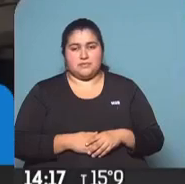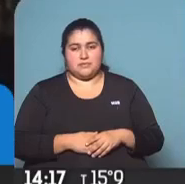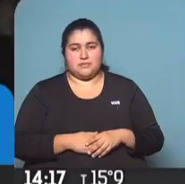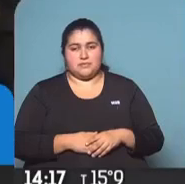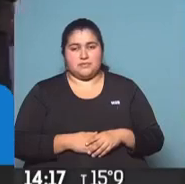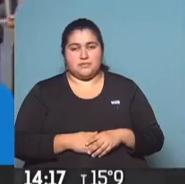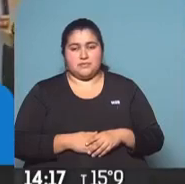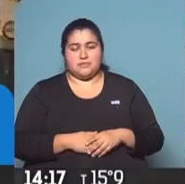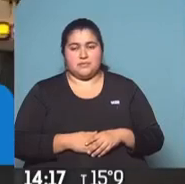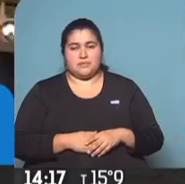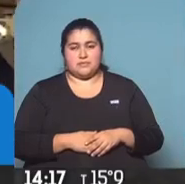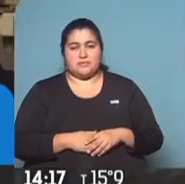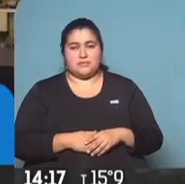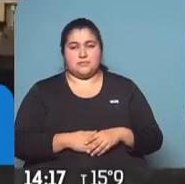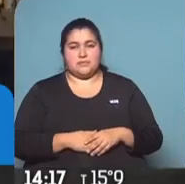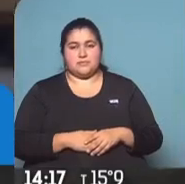y